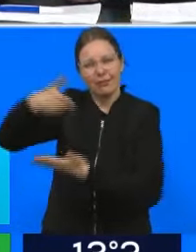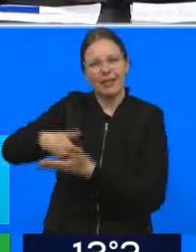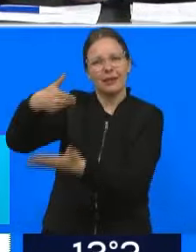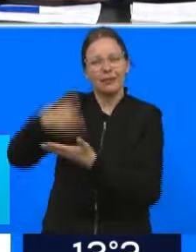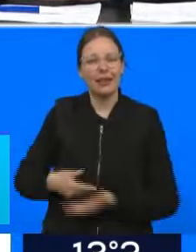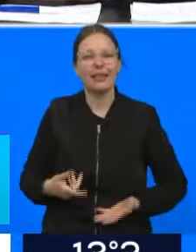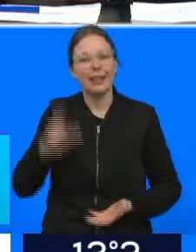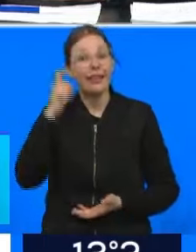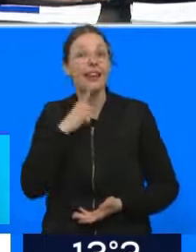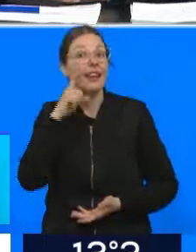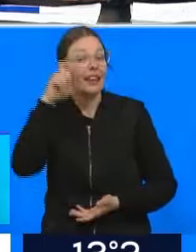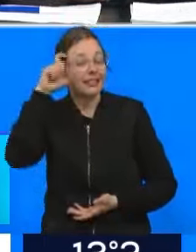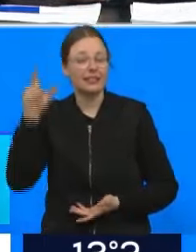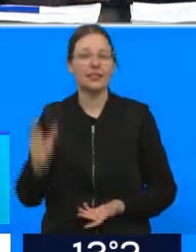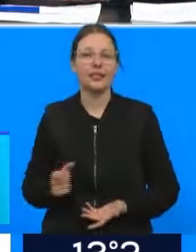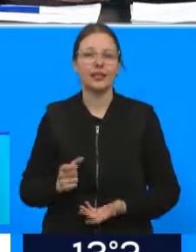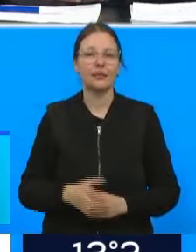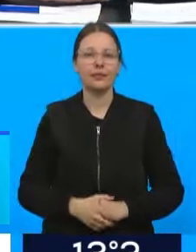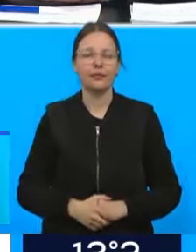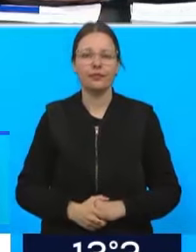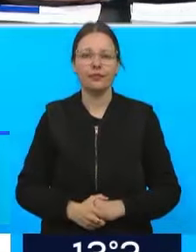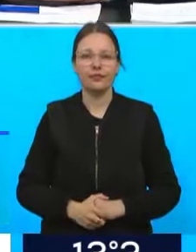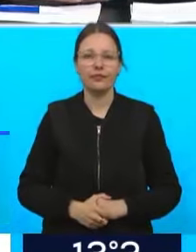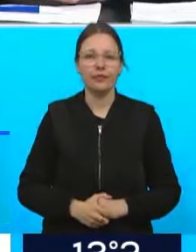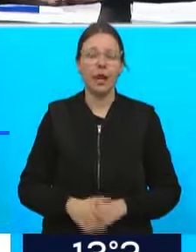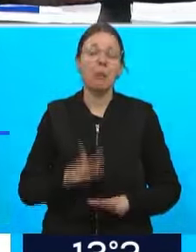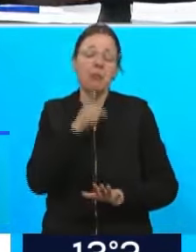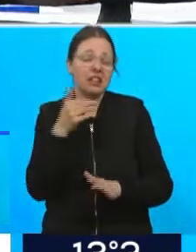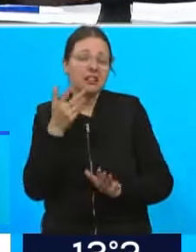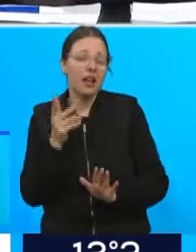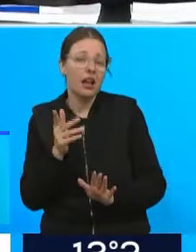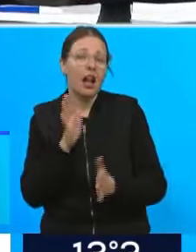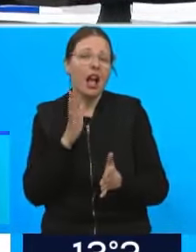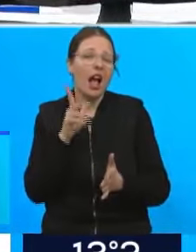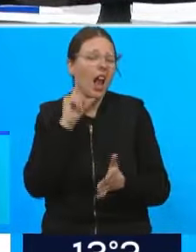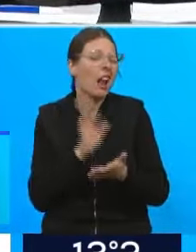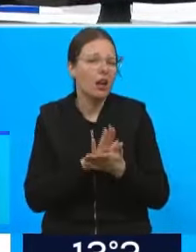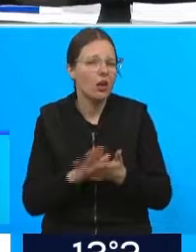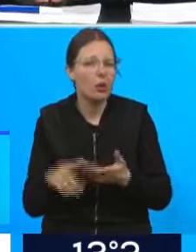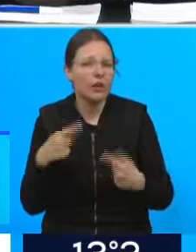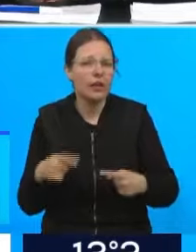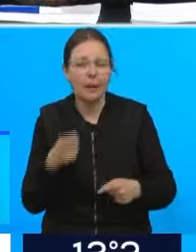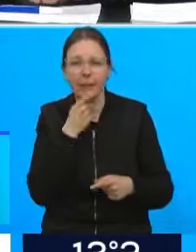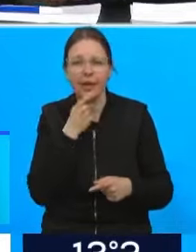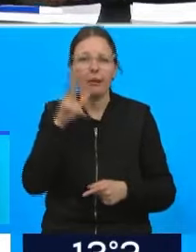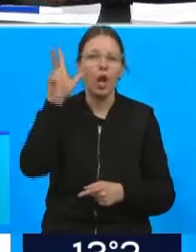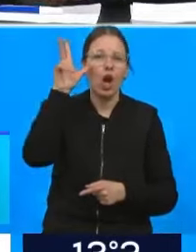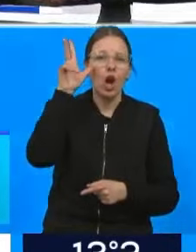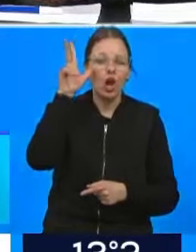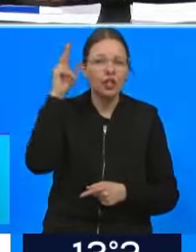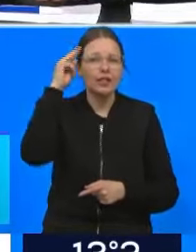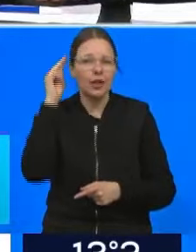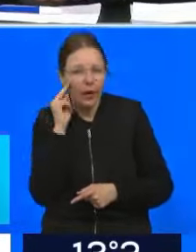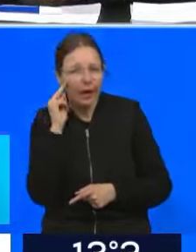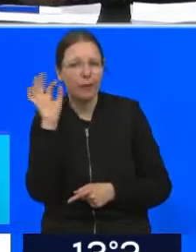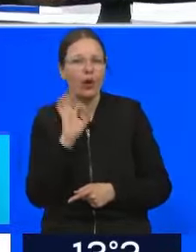manifestando. Quizás se agregó algo novedoso, si se quiere, donde se dieron números donde el 89-90% de las